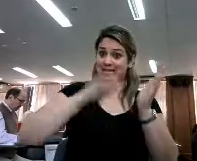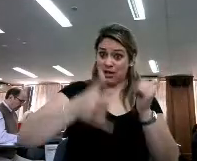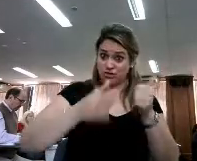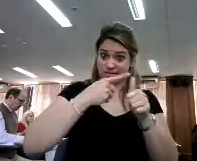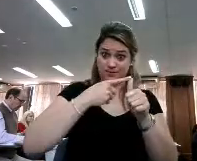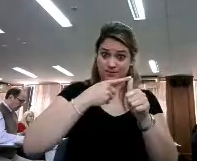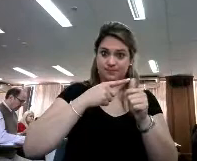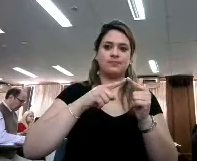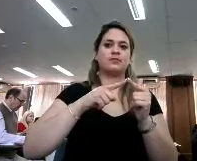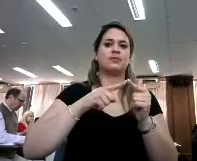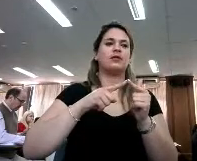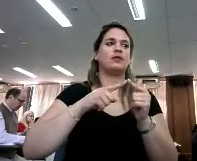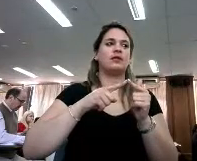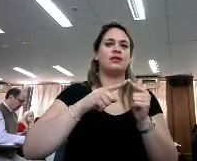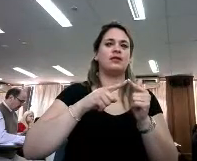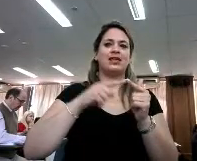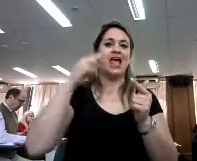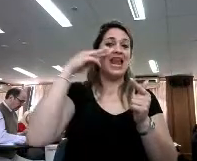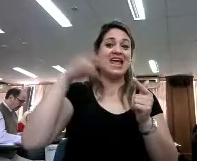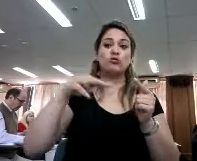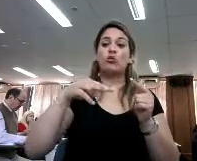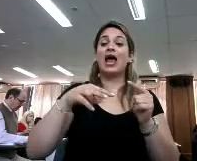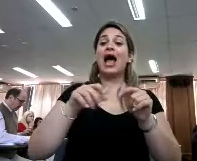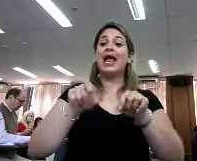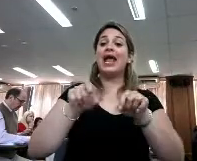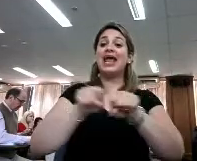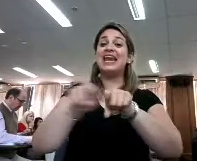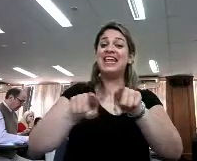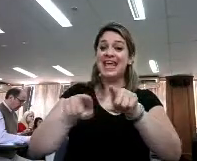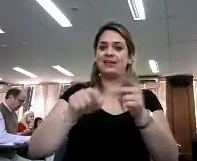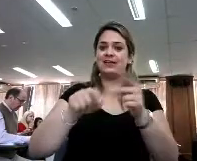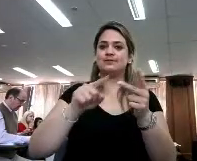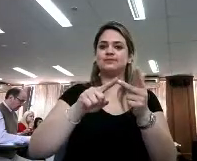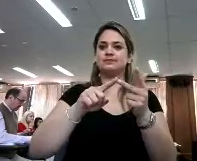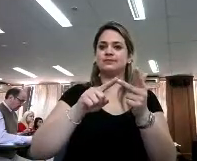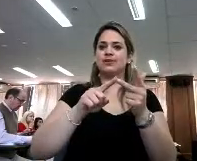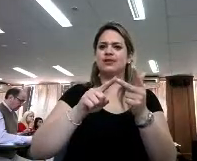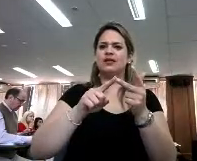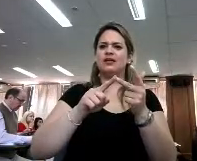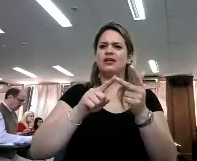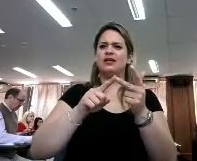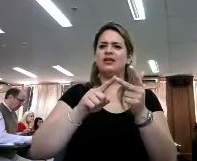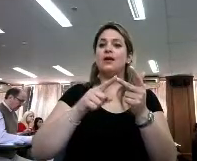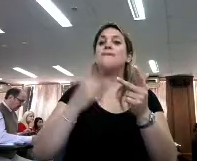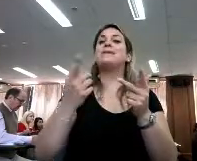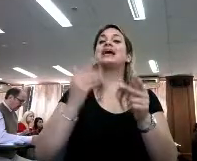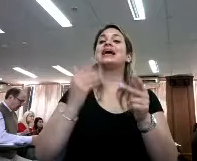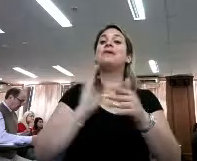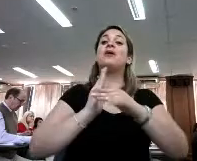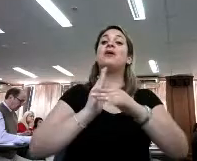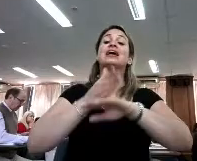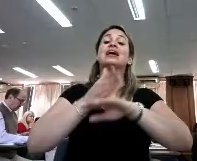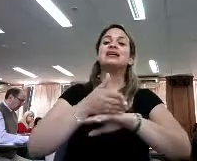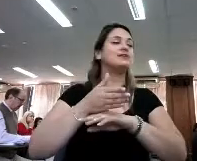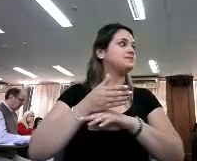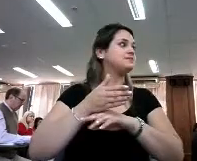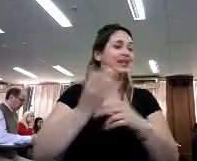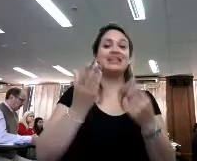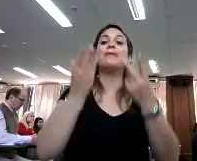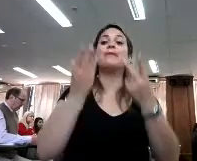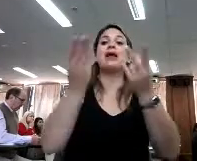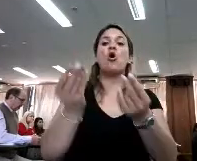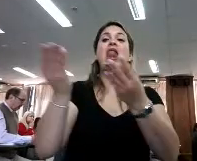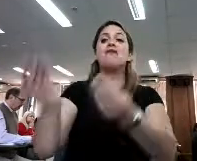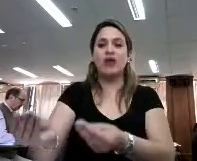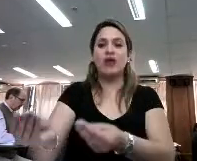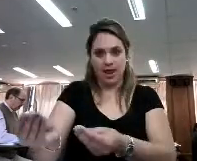Tienes que estar registrado. Lectura en línea, ¿qué más? Para que tú puedas acceder a qué. Ah,